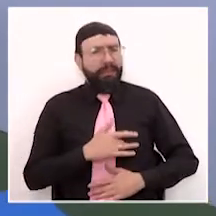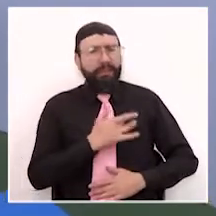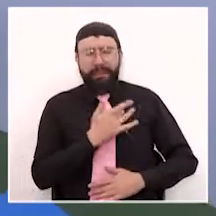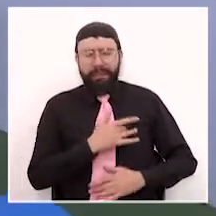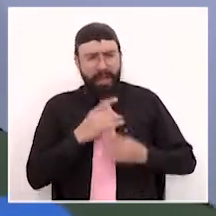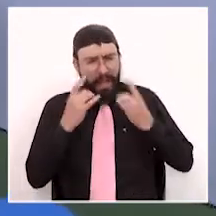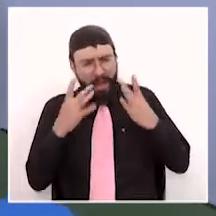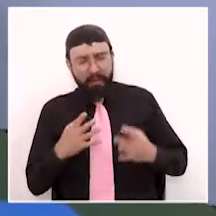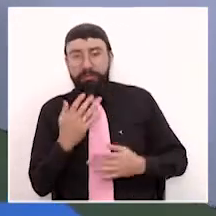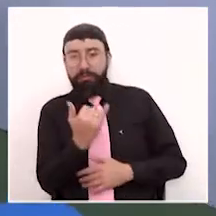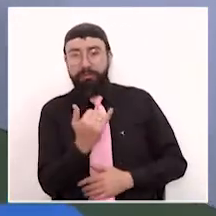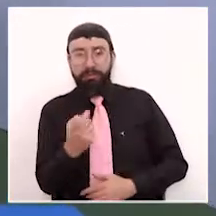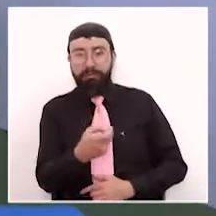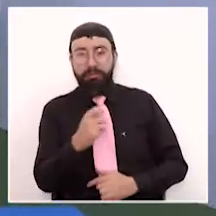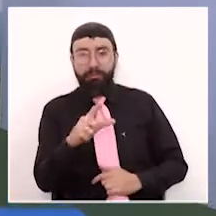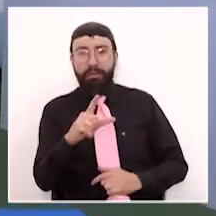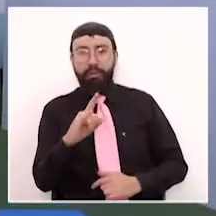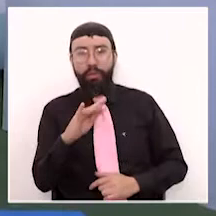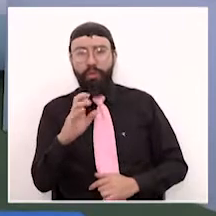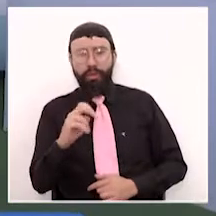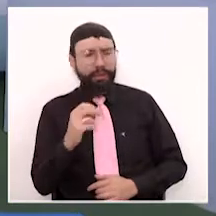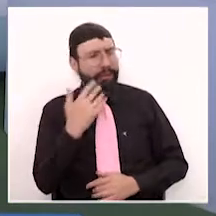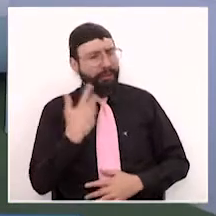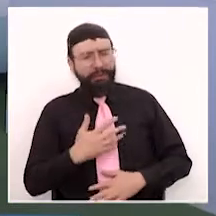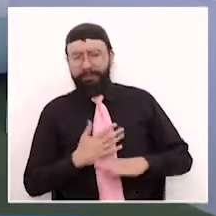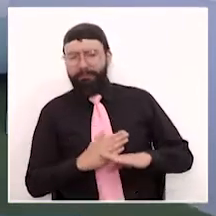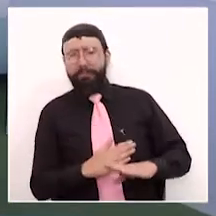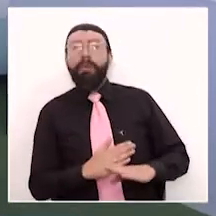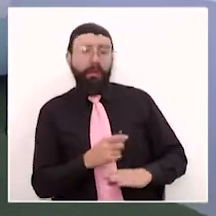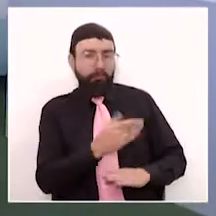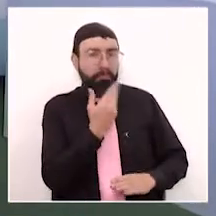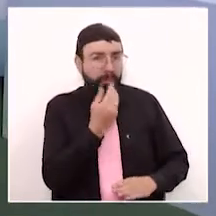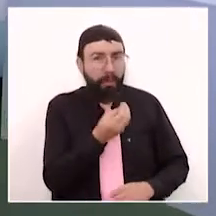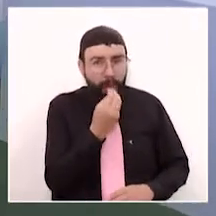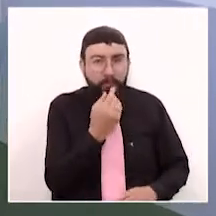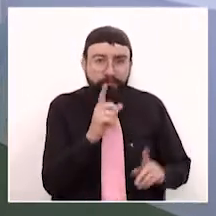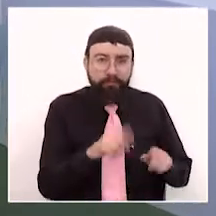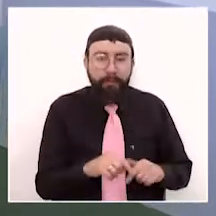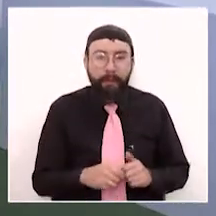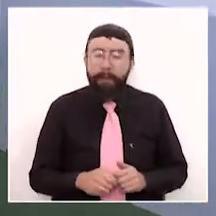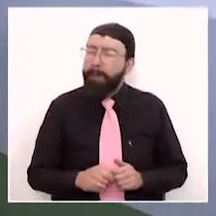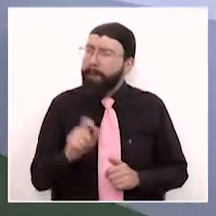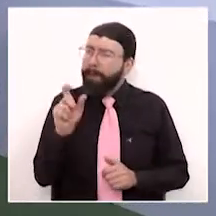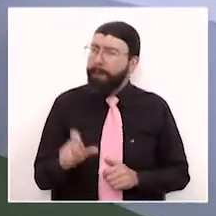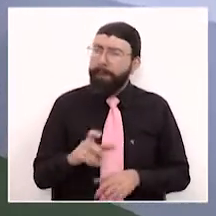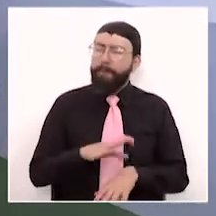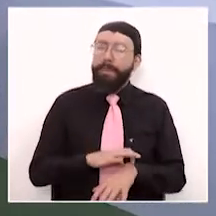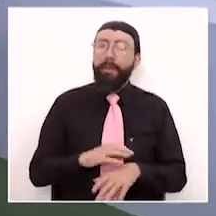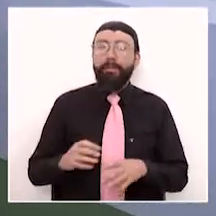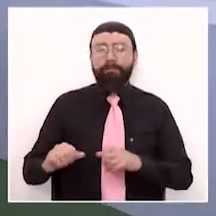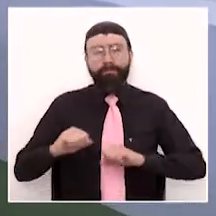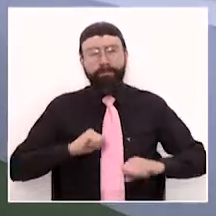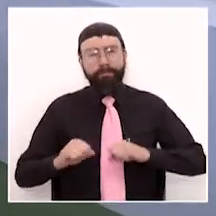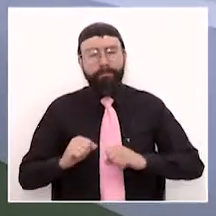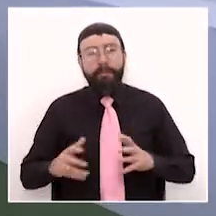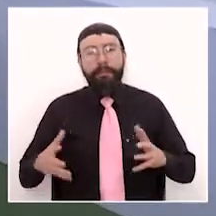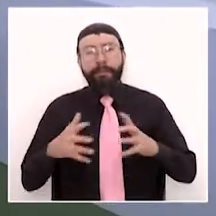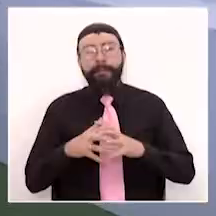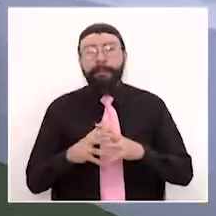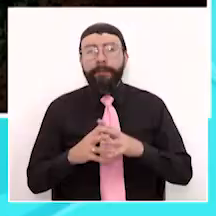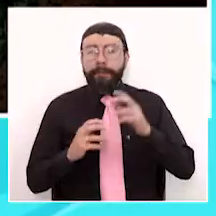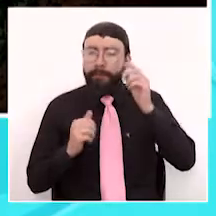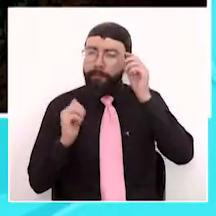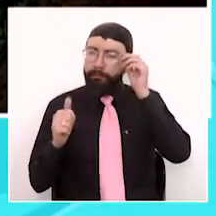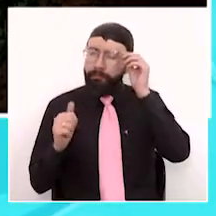muy, muy alta con el gluten. Manu, continuamos en contacto con María Camila Ramírez, ella es médica funcional. Doctora,